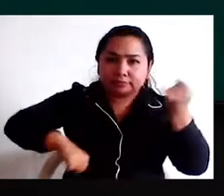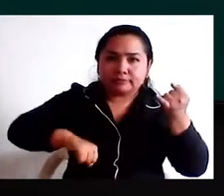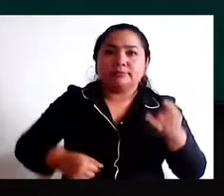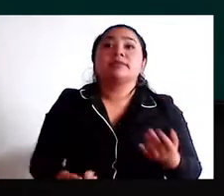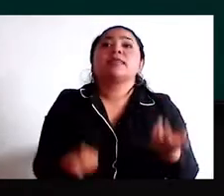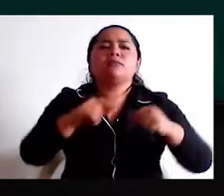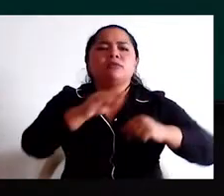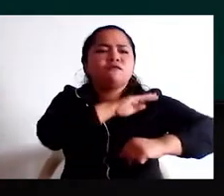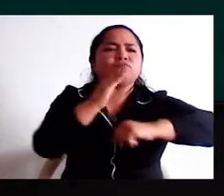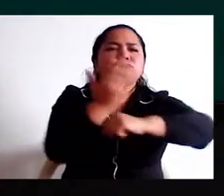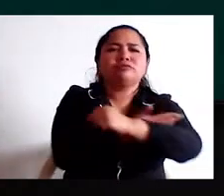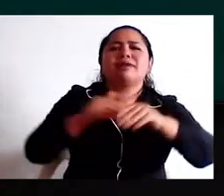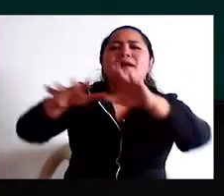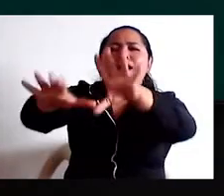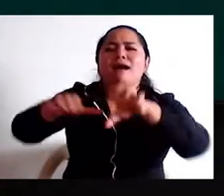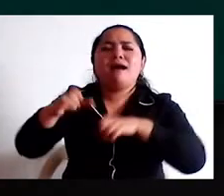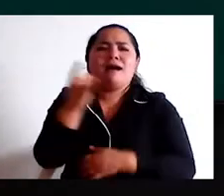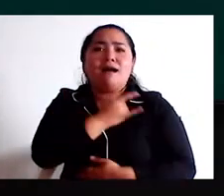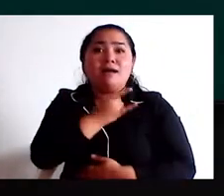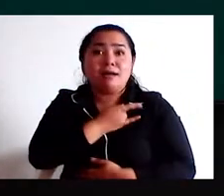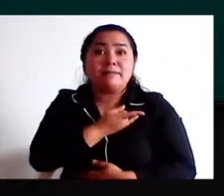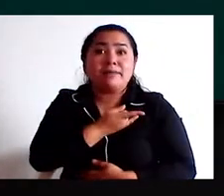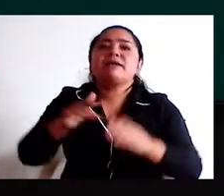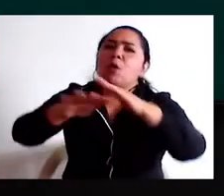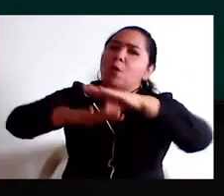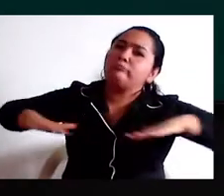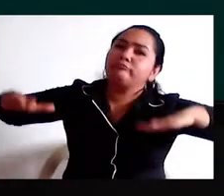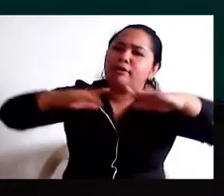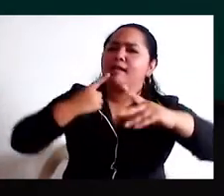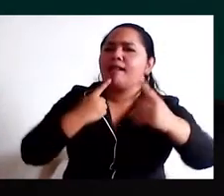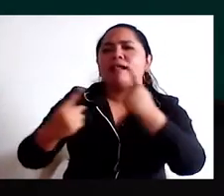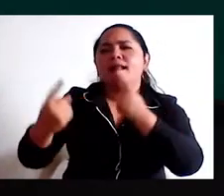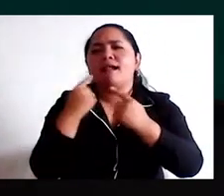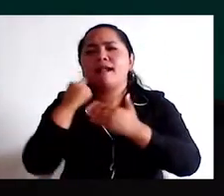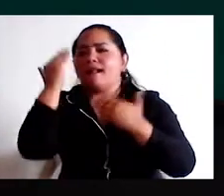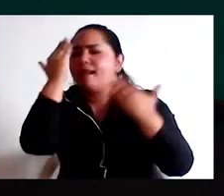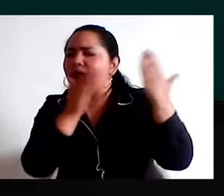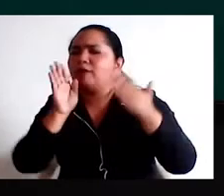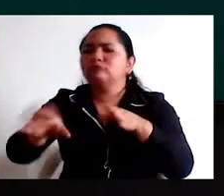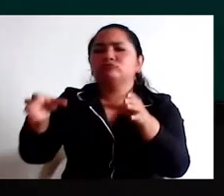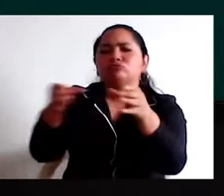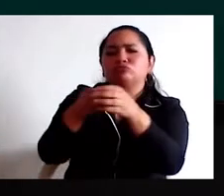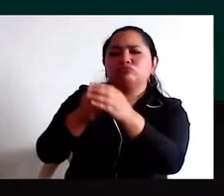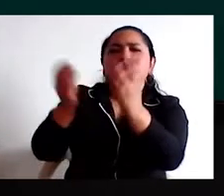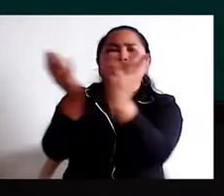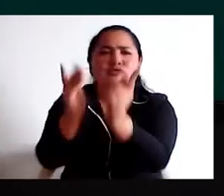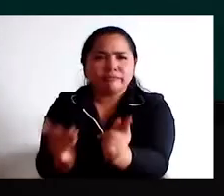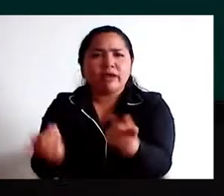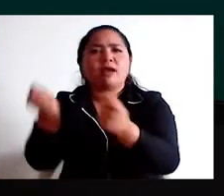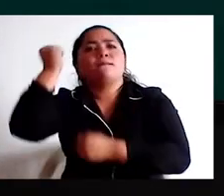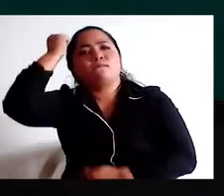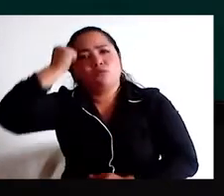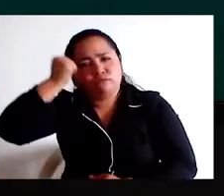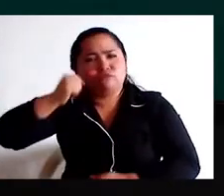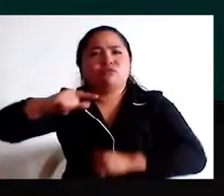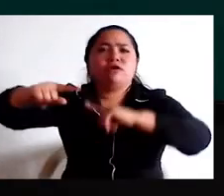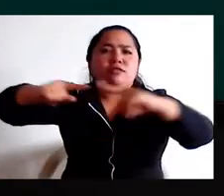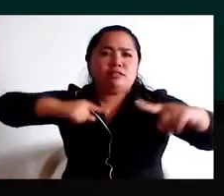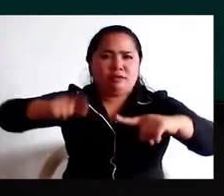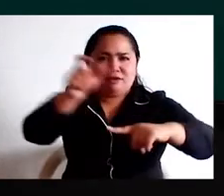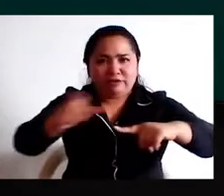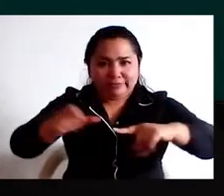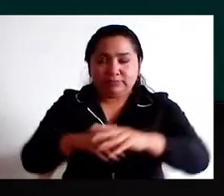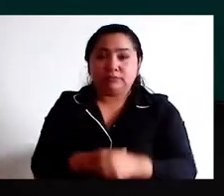espacios como la asamblea universitaria e igualmente los espacios de discusión y análisis en las organizaciones estudiantiles profesorales y